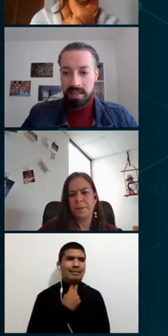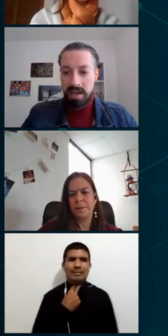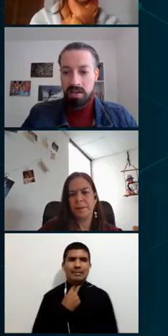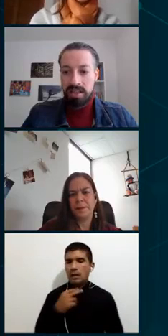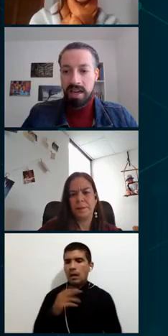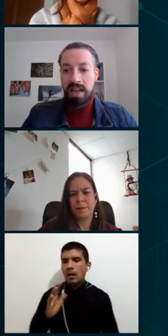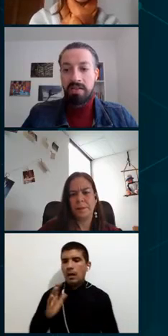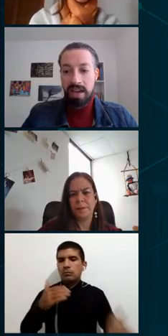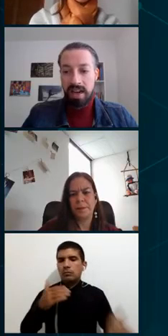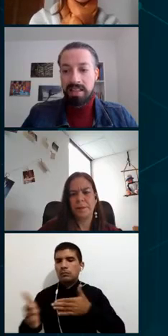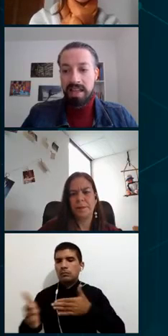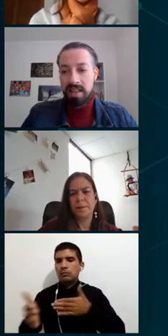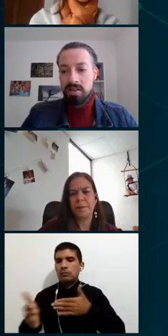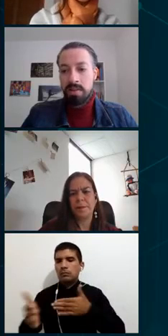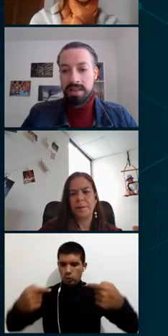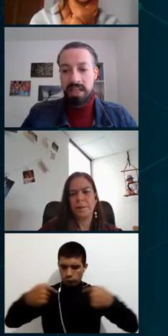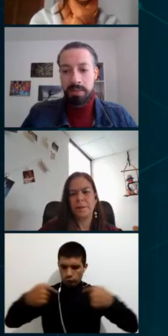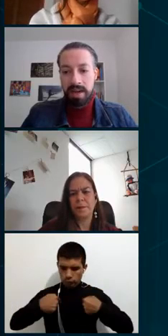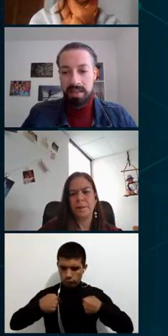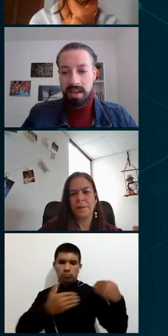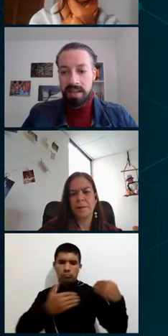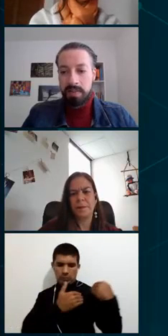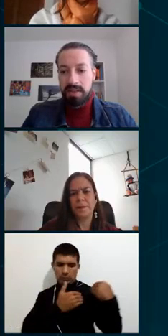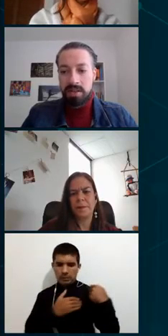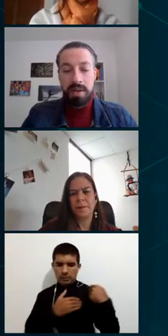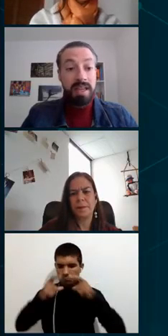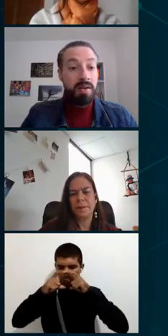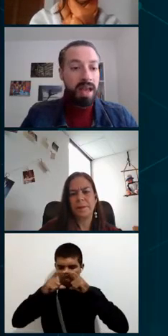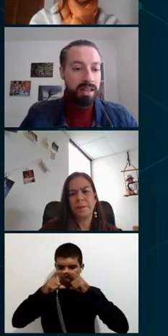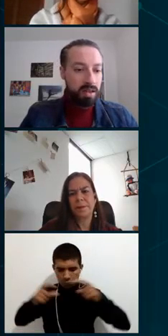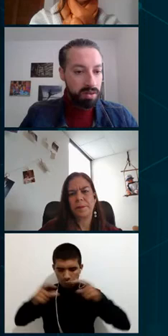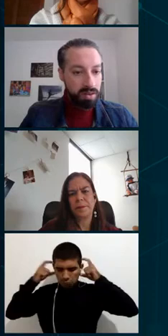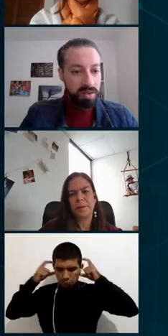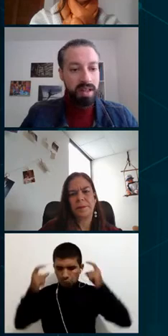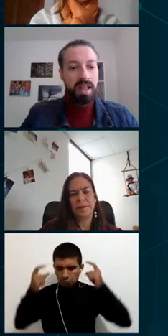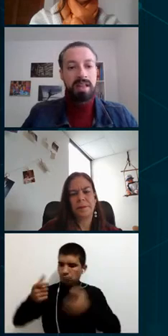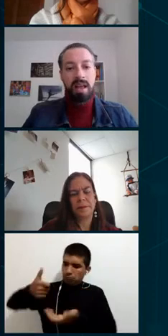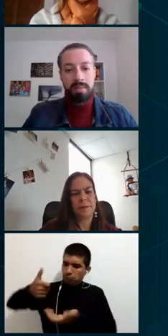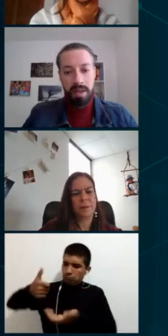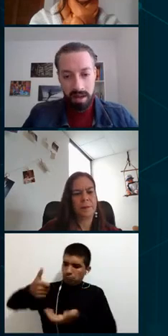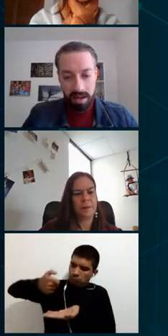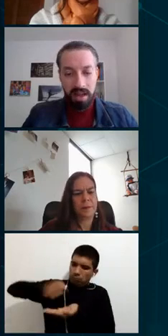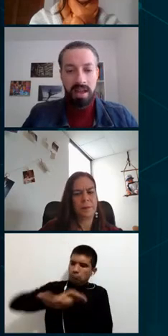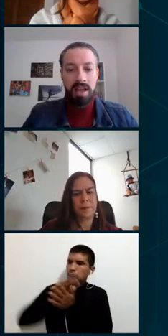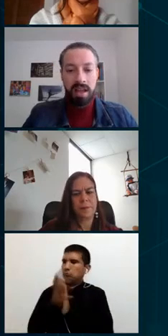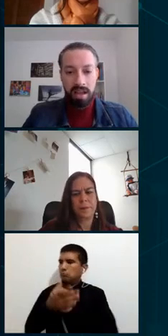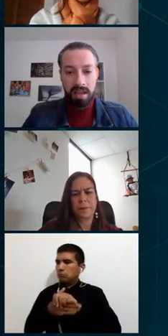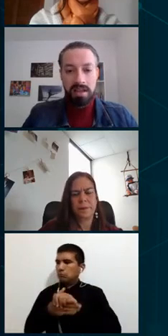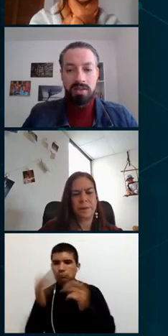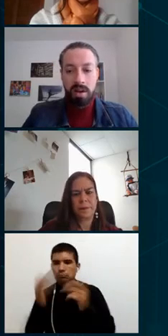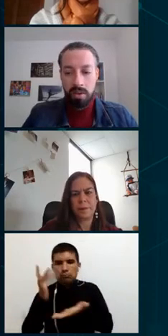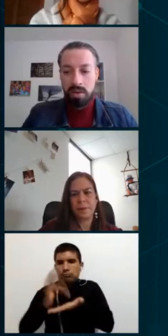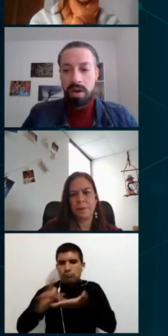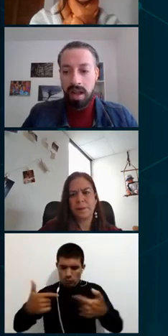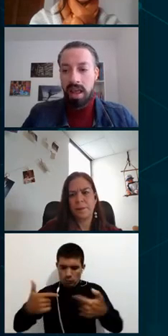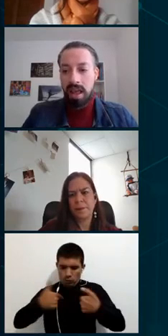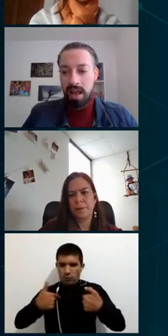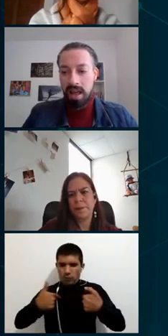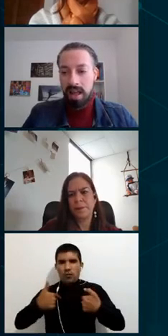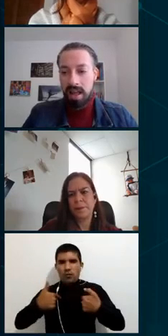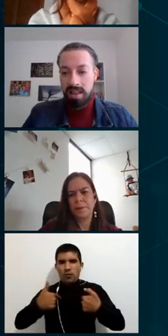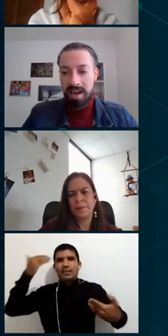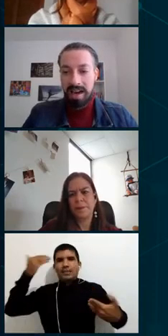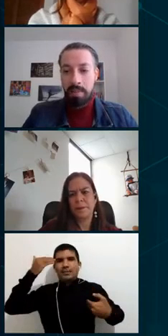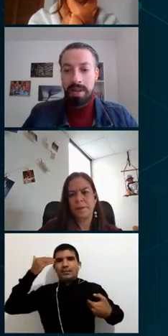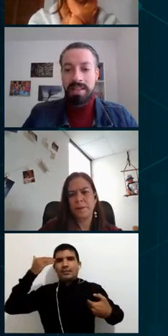Listo. Mira, Cristina nos dice redefinir las tiendas o almacenes para que sean espacios más abiertos. También es una muy buena